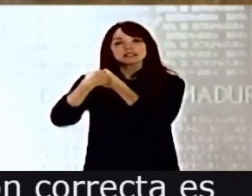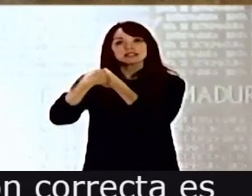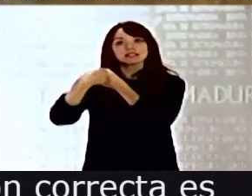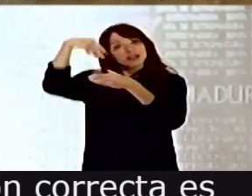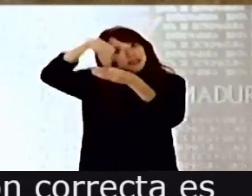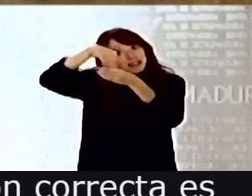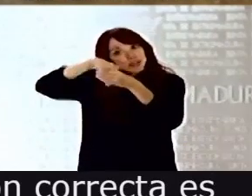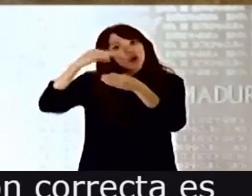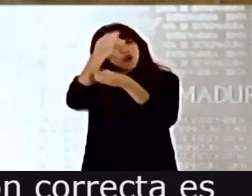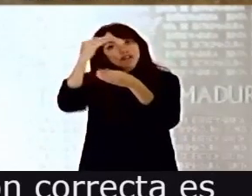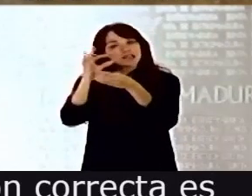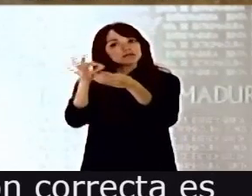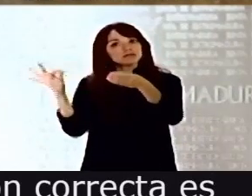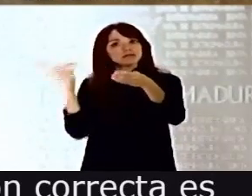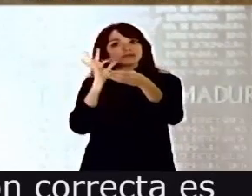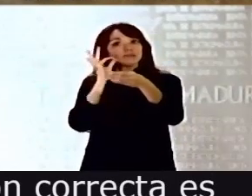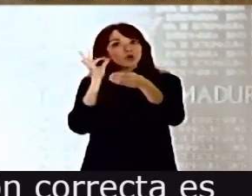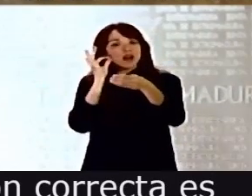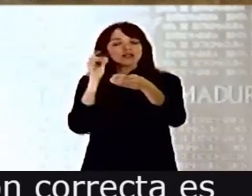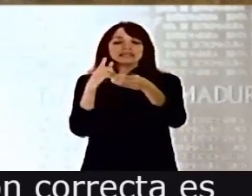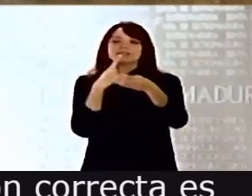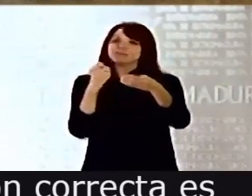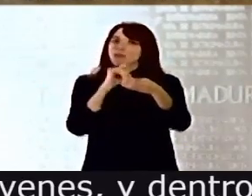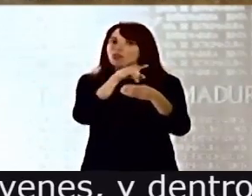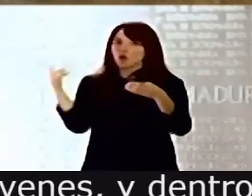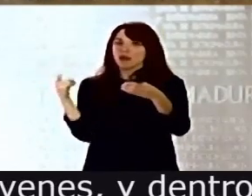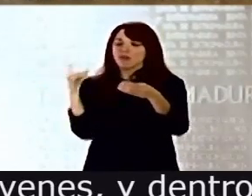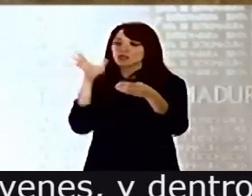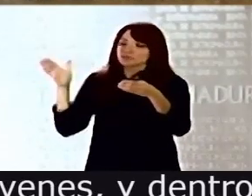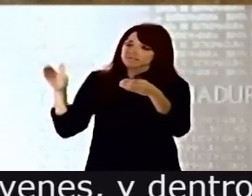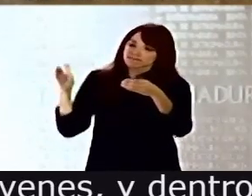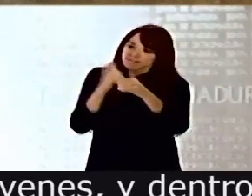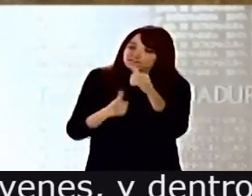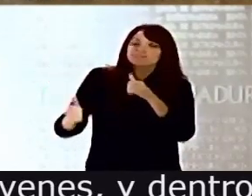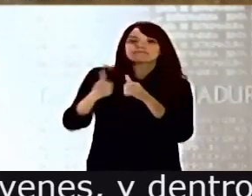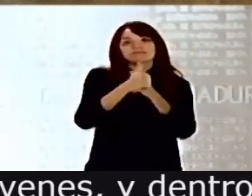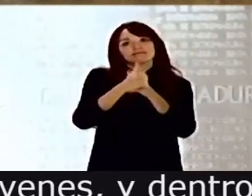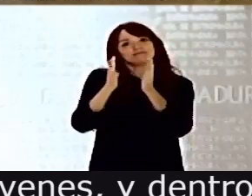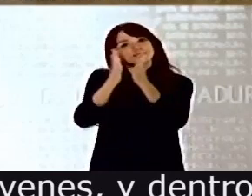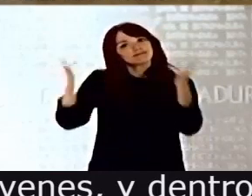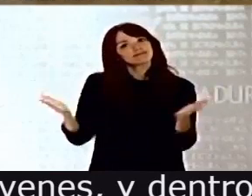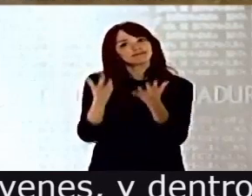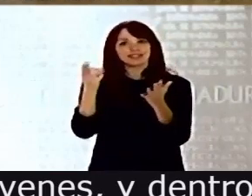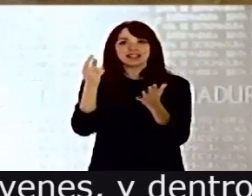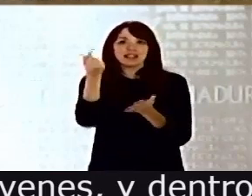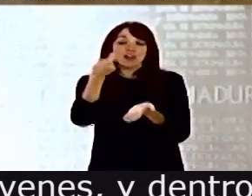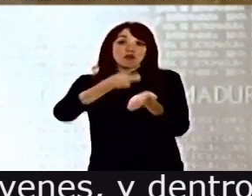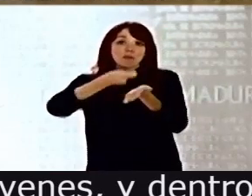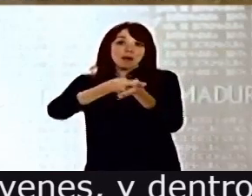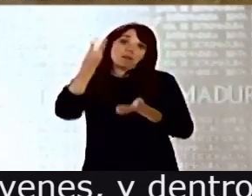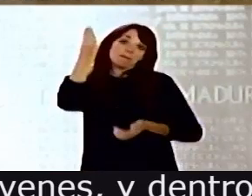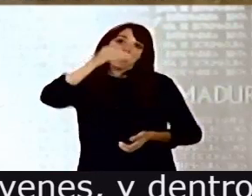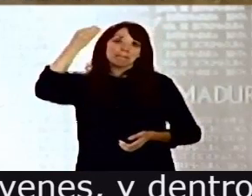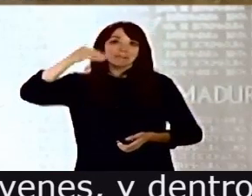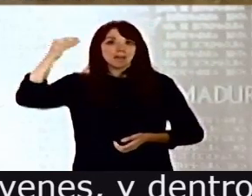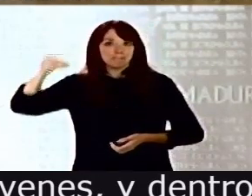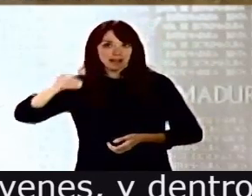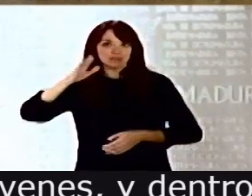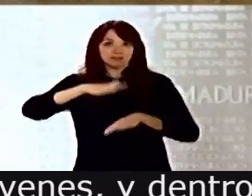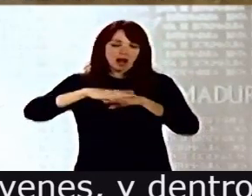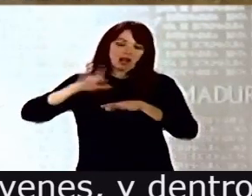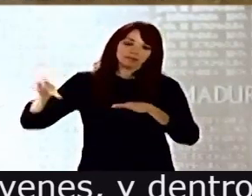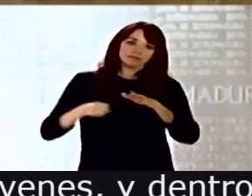jóvenes las mujeres jóvenes tienen mayor dificultad, por tanto se incentiva con una mayor cuantía la contratación de las mismas. Las